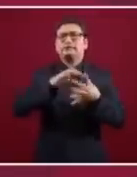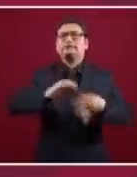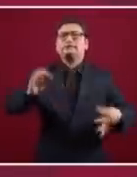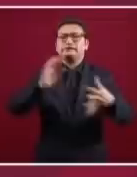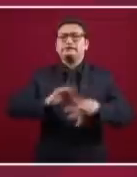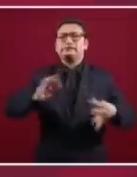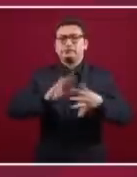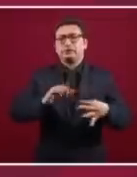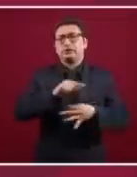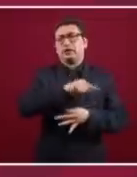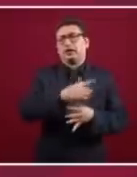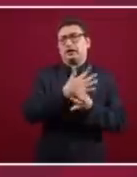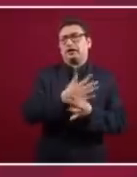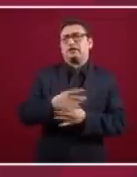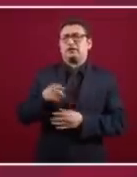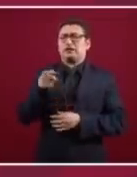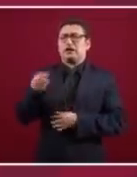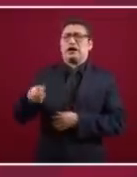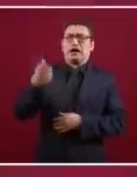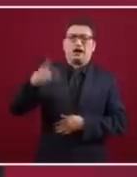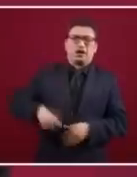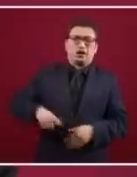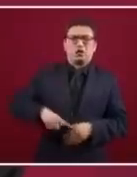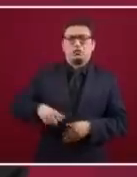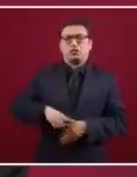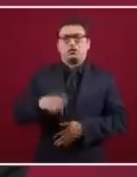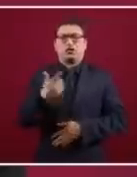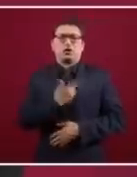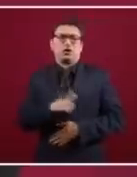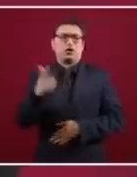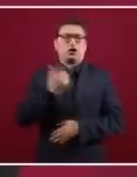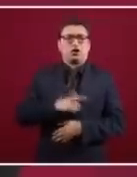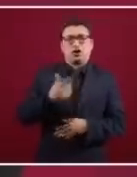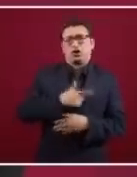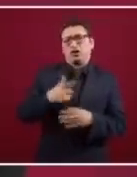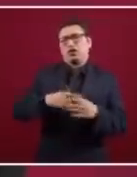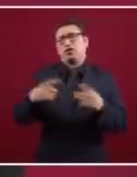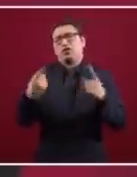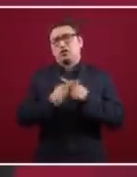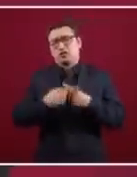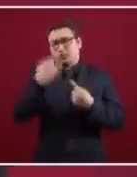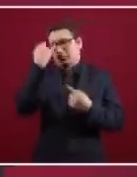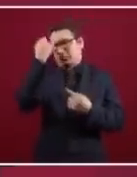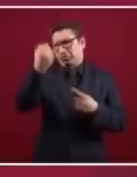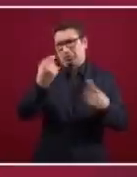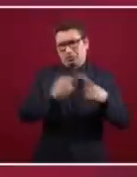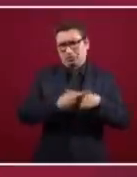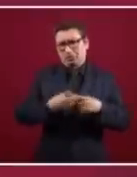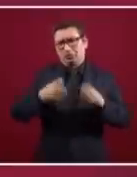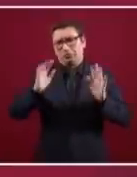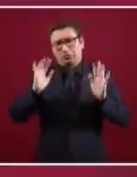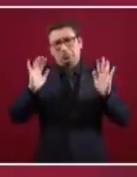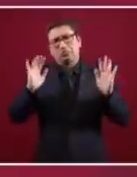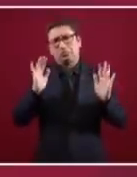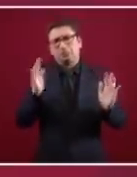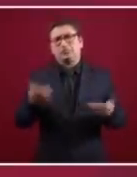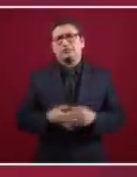discrepancias por la actitud del gobierno pues es también